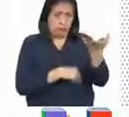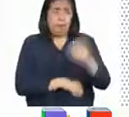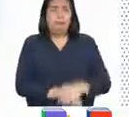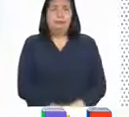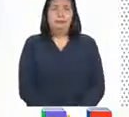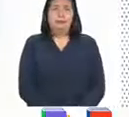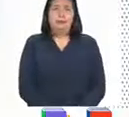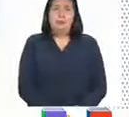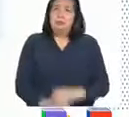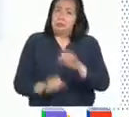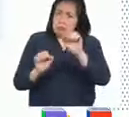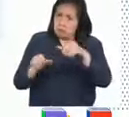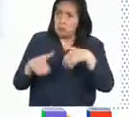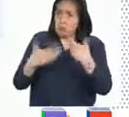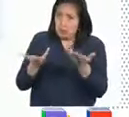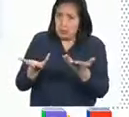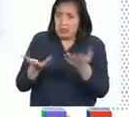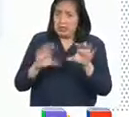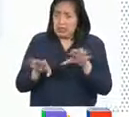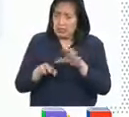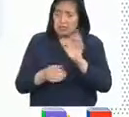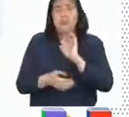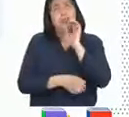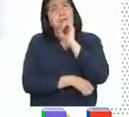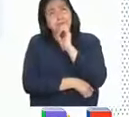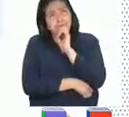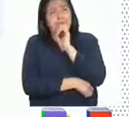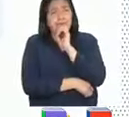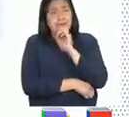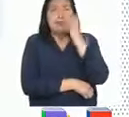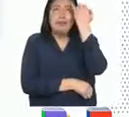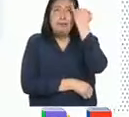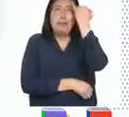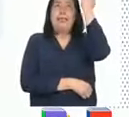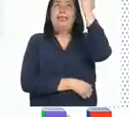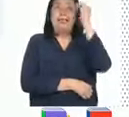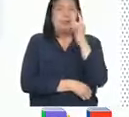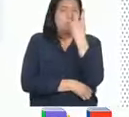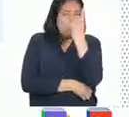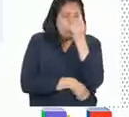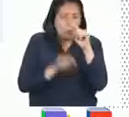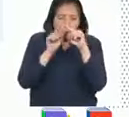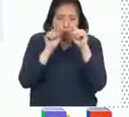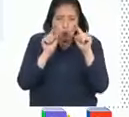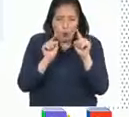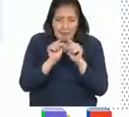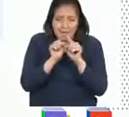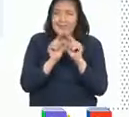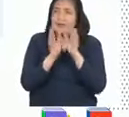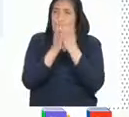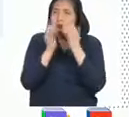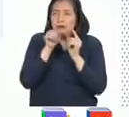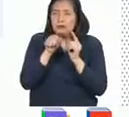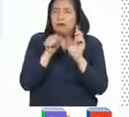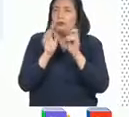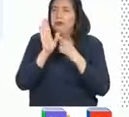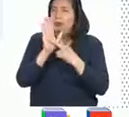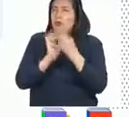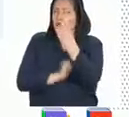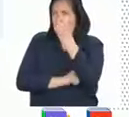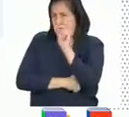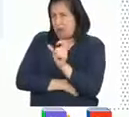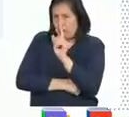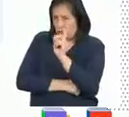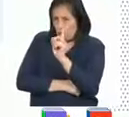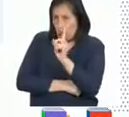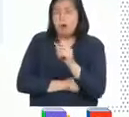respuesta. Lo que puedes hacer en todo caso es imaginar que cada cuadradito de tu cuaderno no represente una